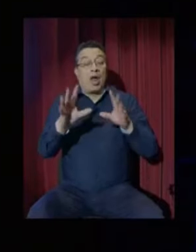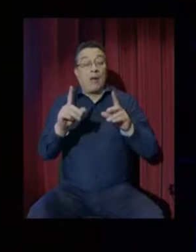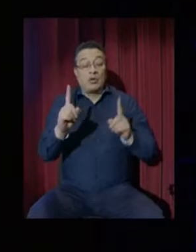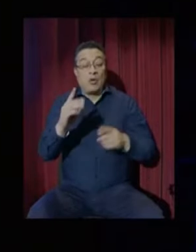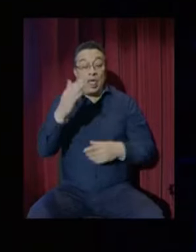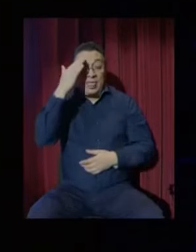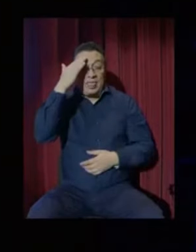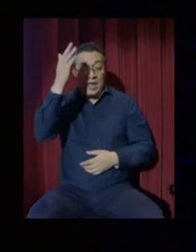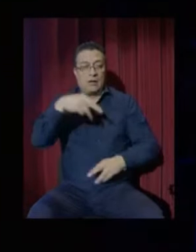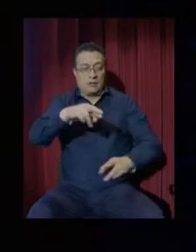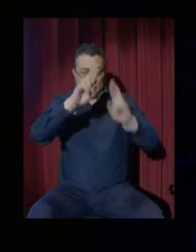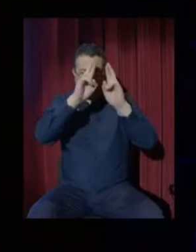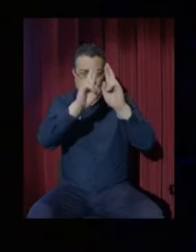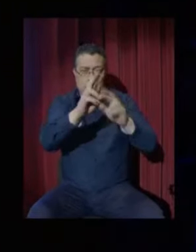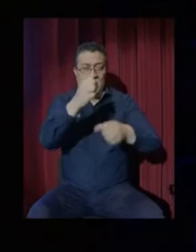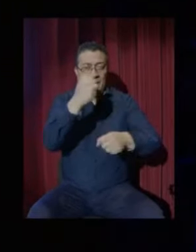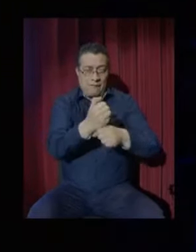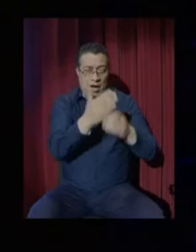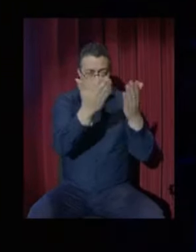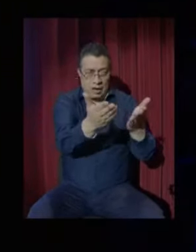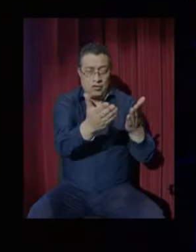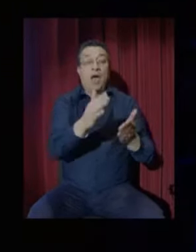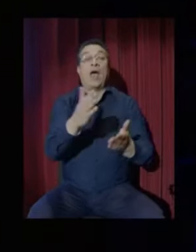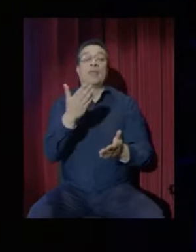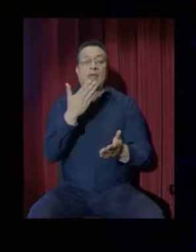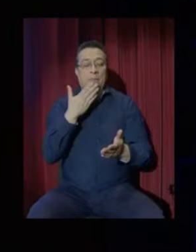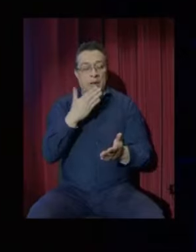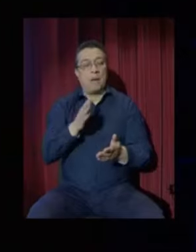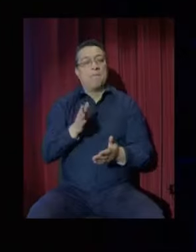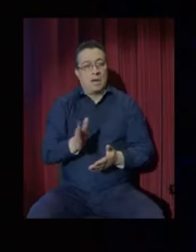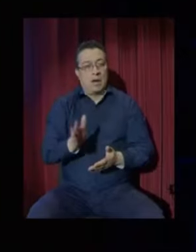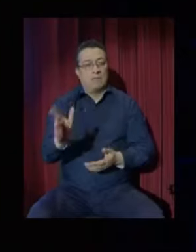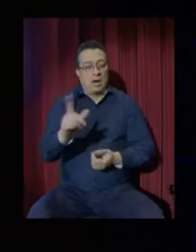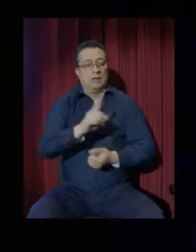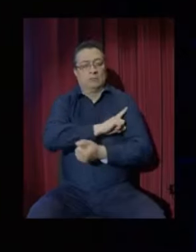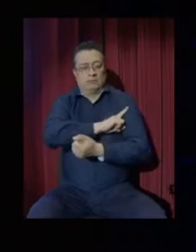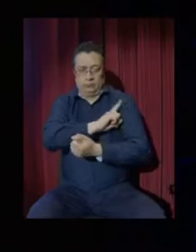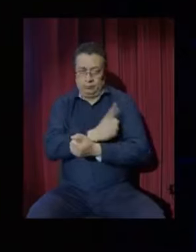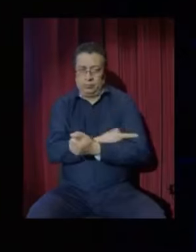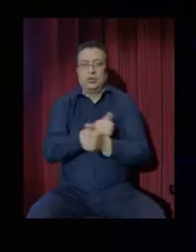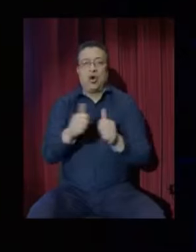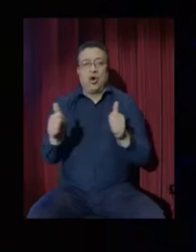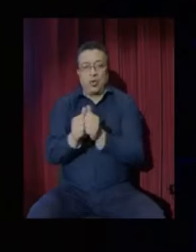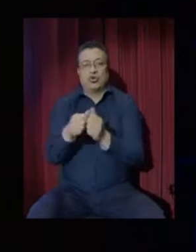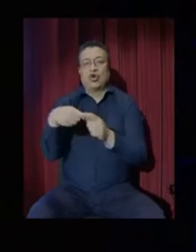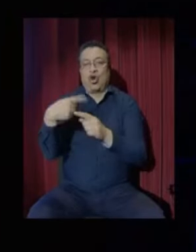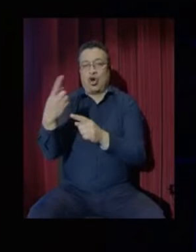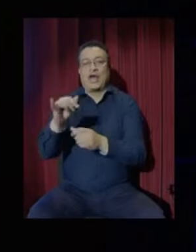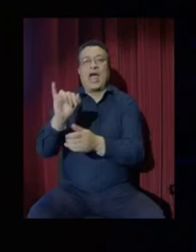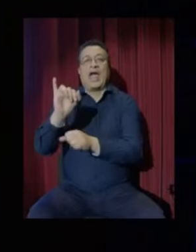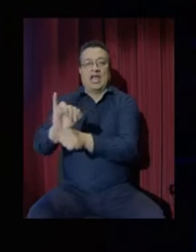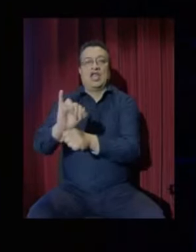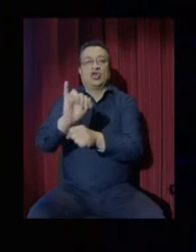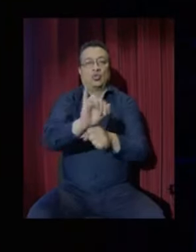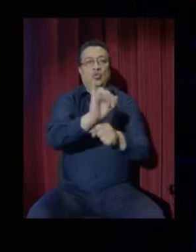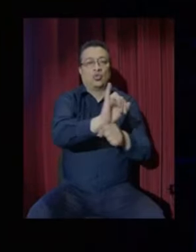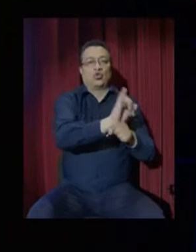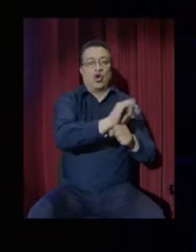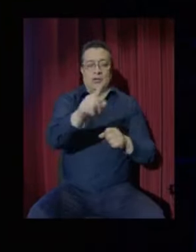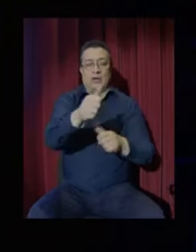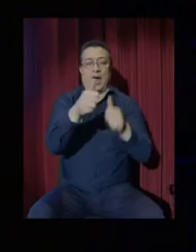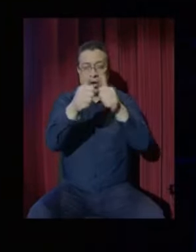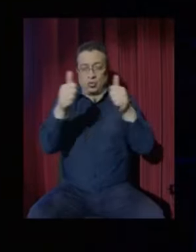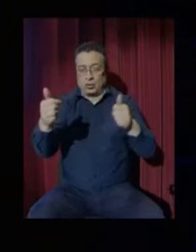día en reconocer el trabajo sino que también seguir fortaleciendo con todas las instituciones presentes aquí eh A todas las